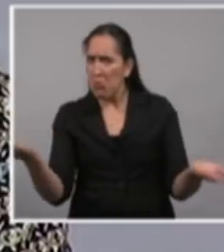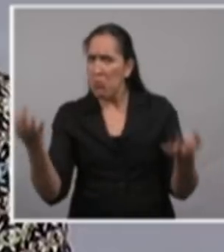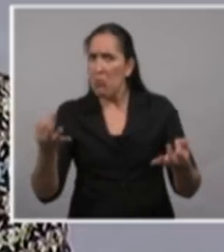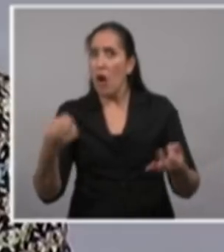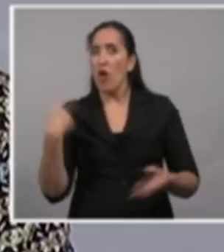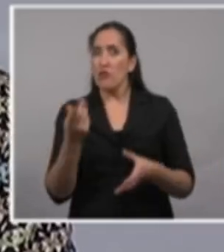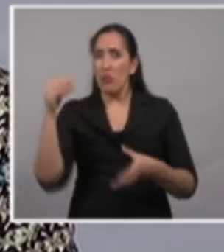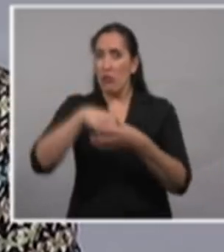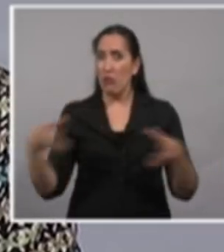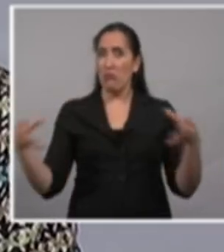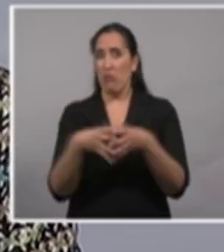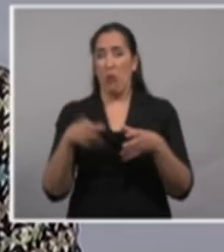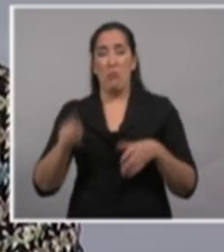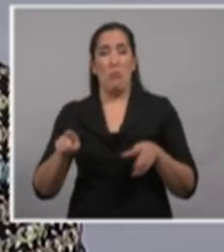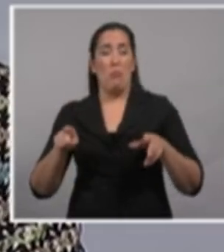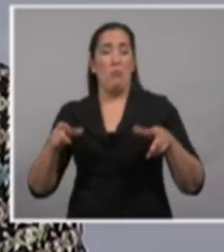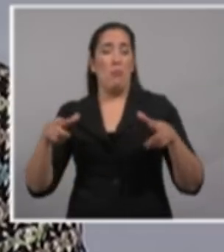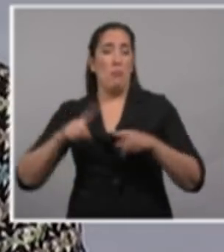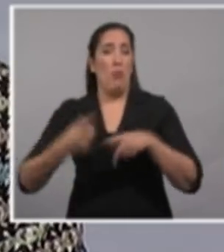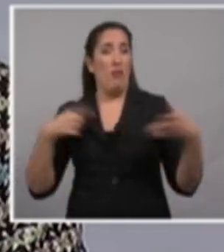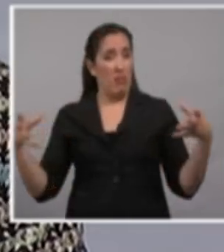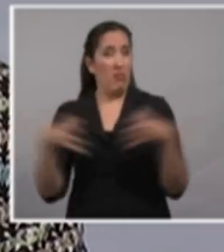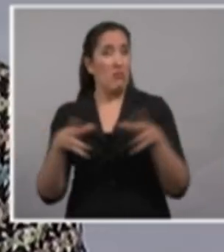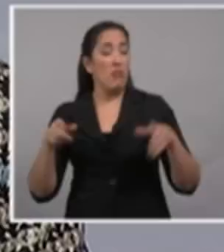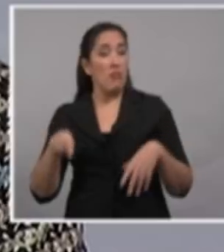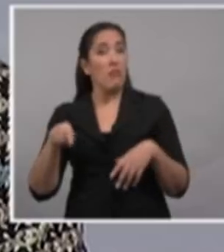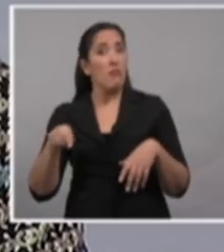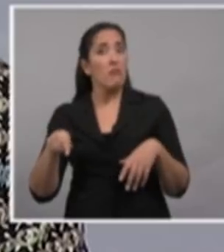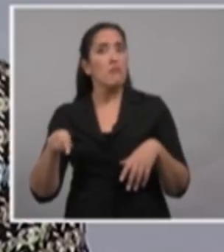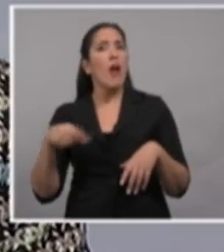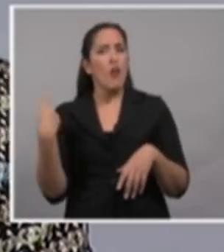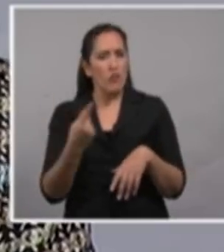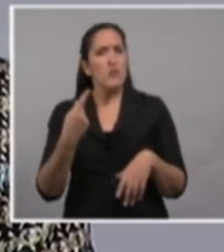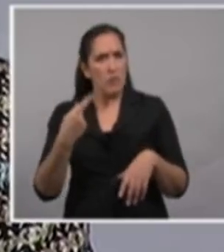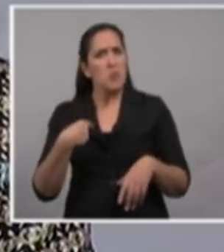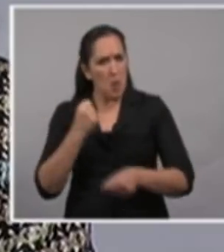a este movimiento político, es haber articulado